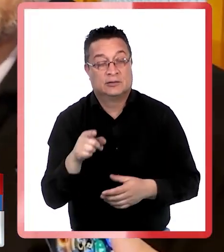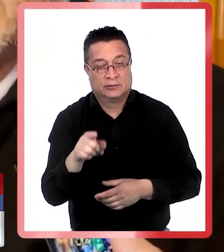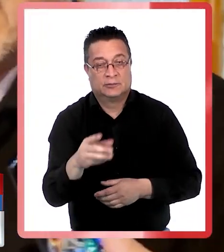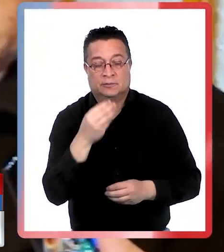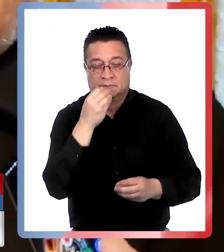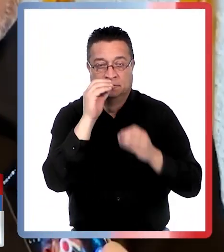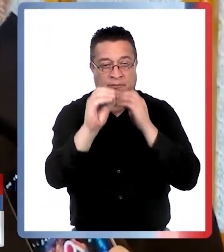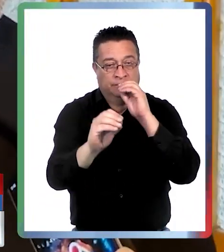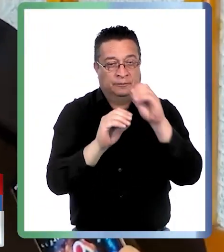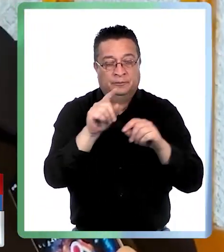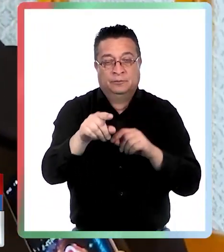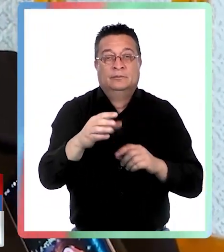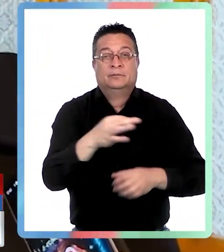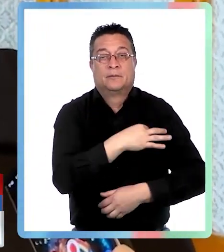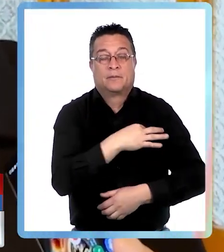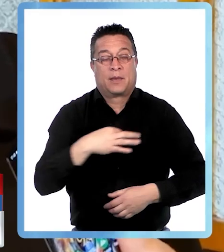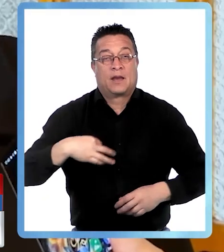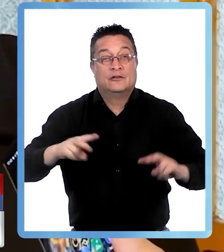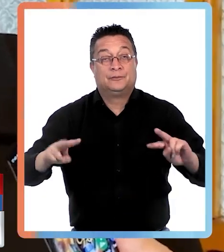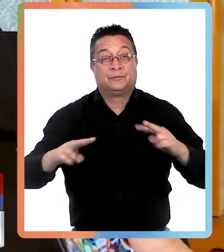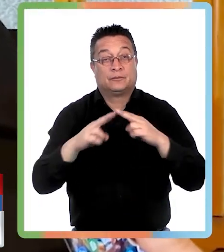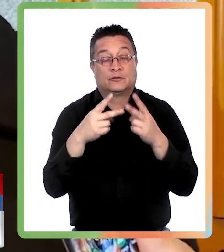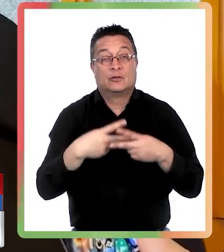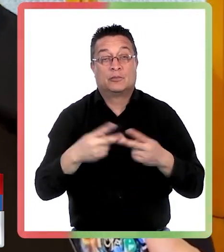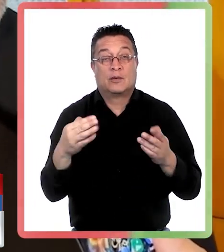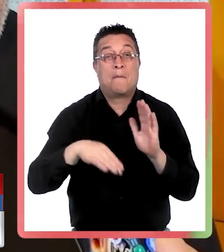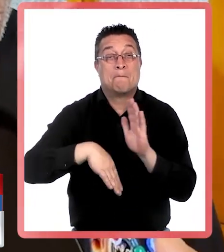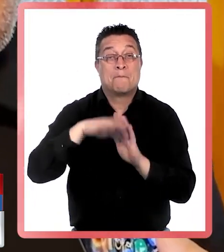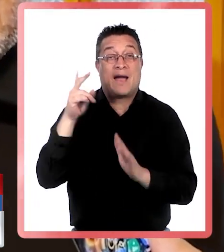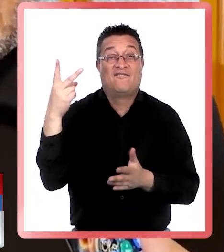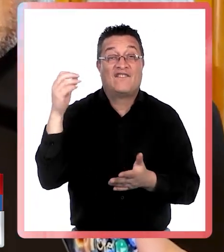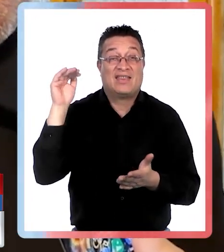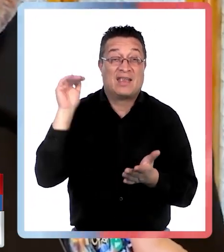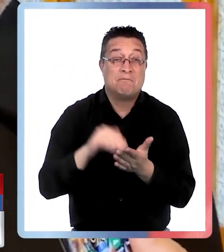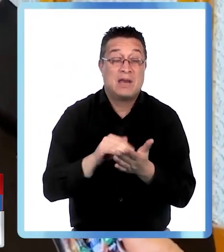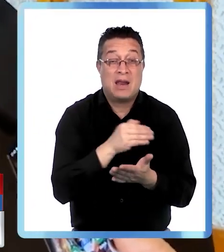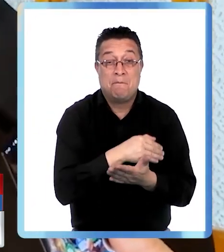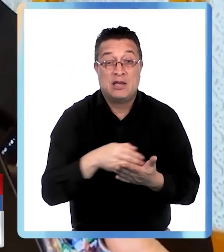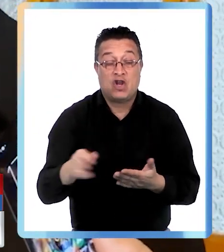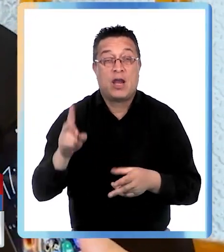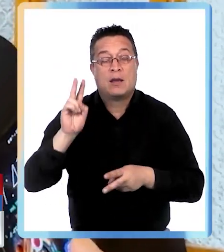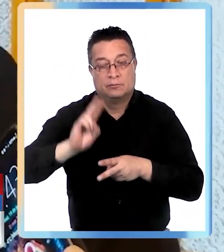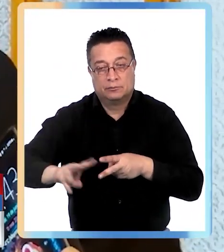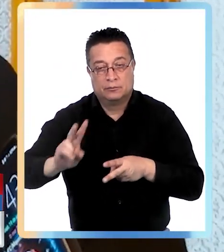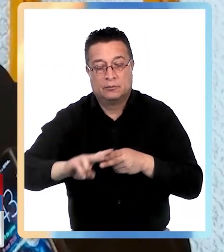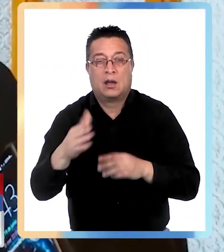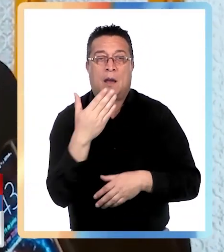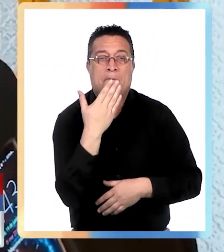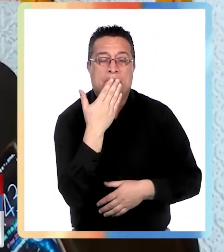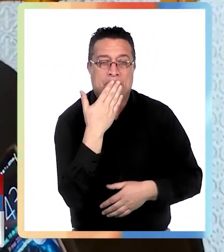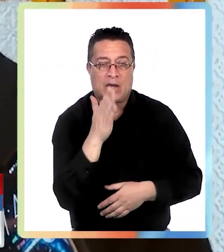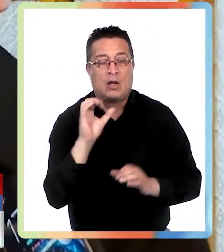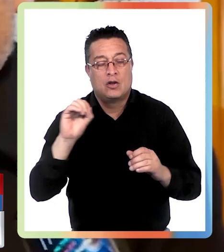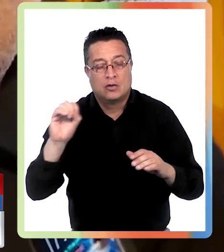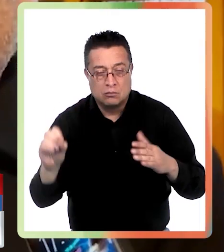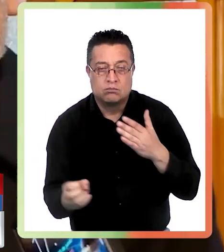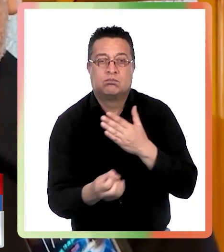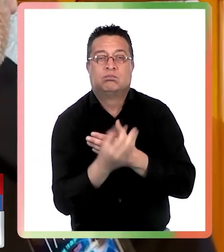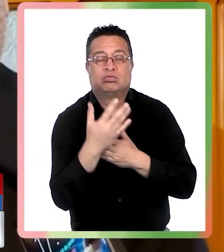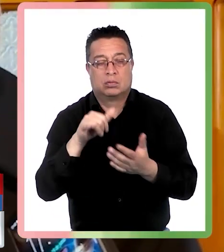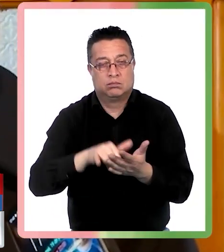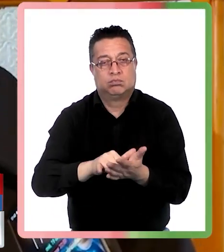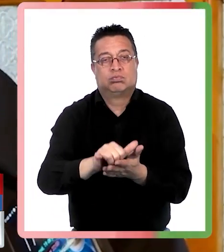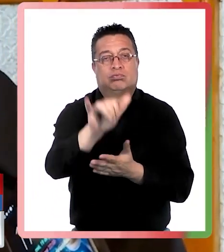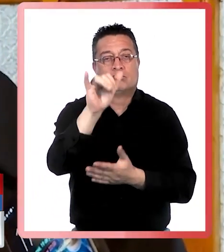es el hecho de el anuncio cierto del Ministerio de obras públicas de más de 20,000 millones en la reparación mejoramiento y